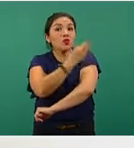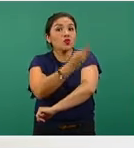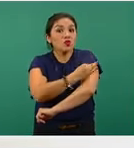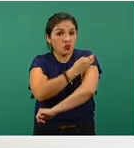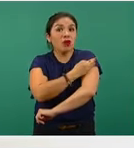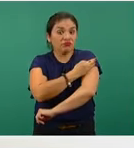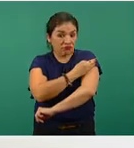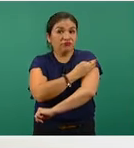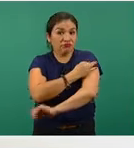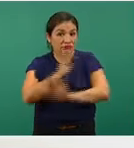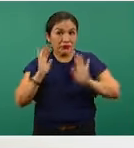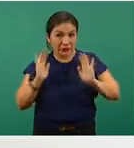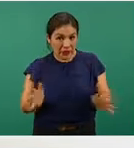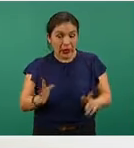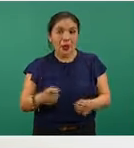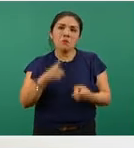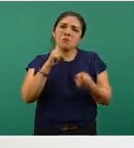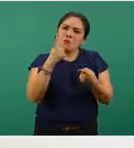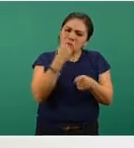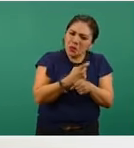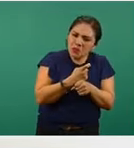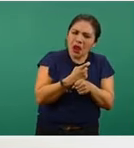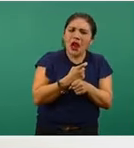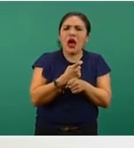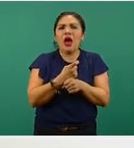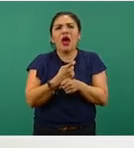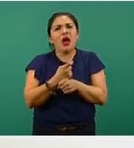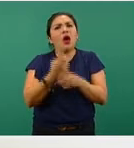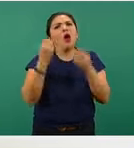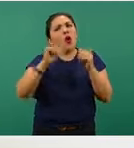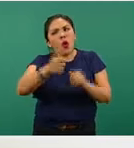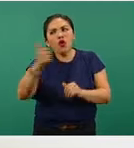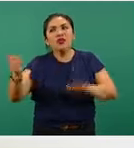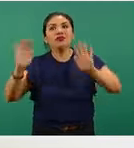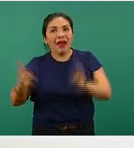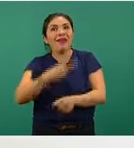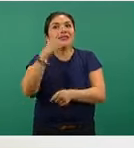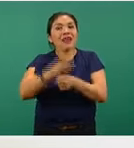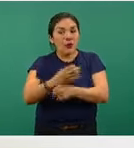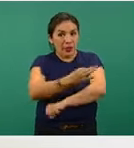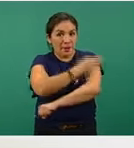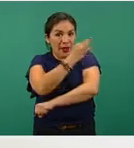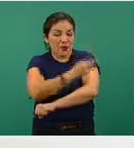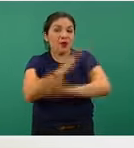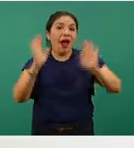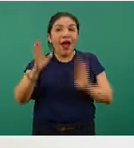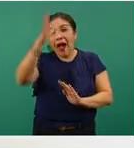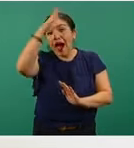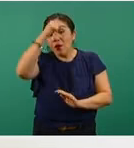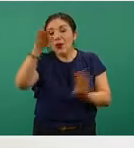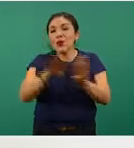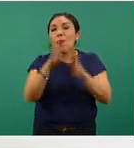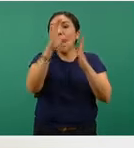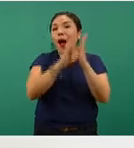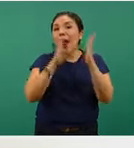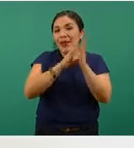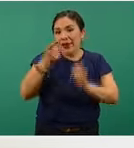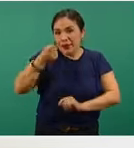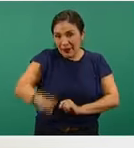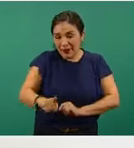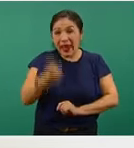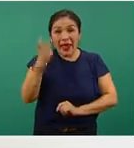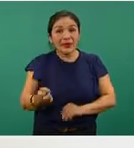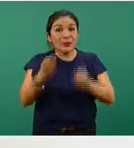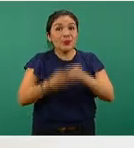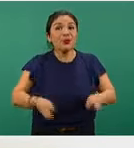ya la vacuna en su primera dosis, varios de ellos en su segunda dosis, conforme toca a los calendarios. Es muy